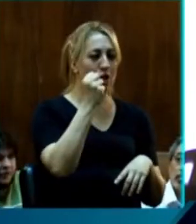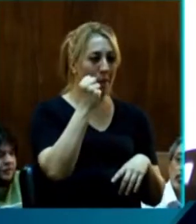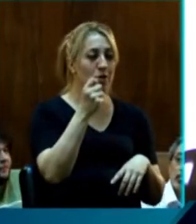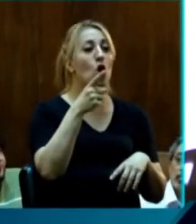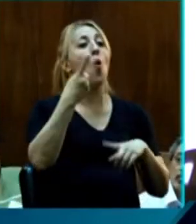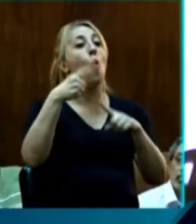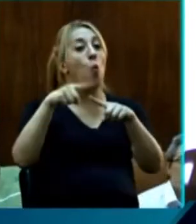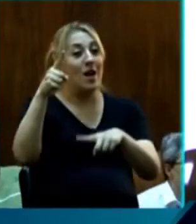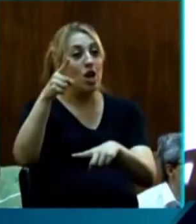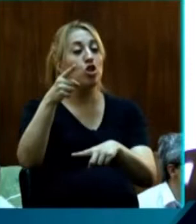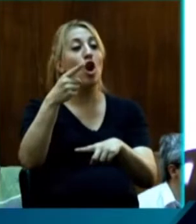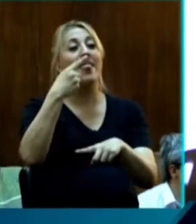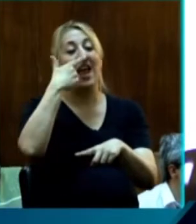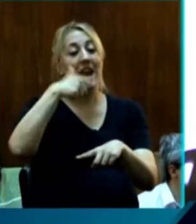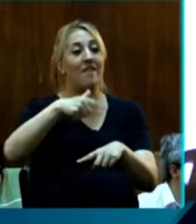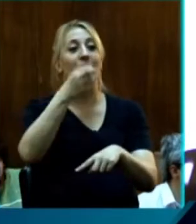era 24.